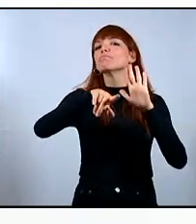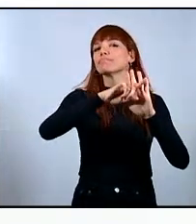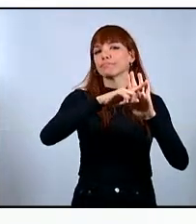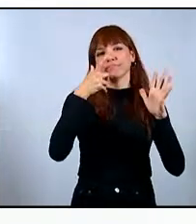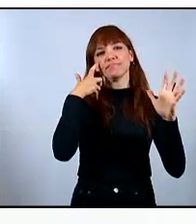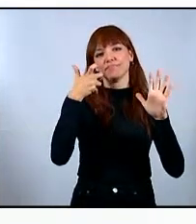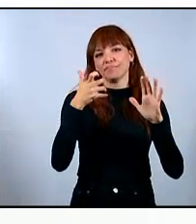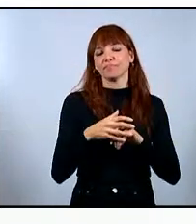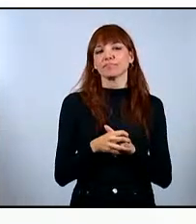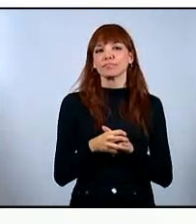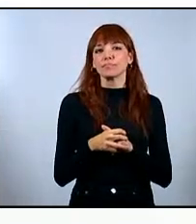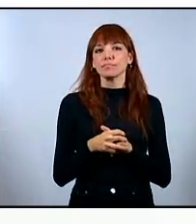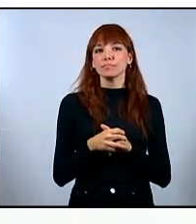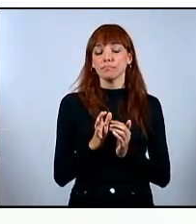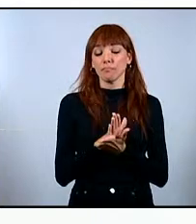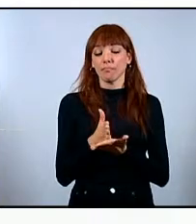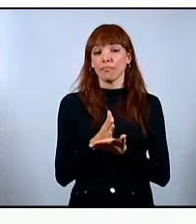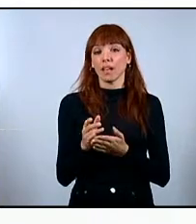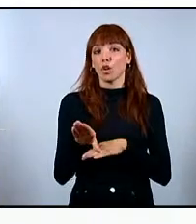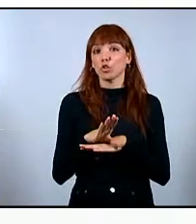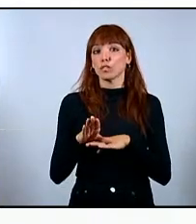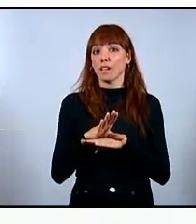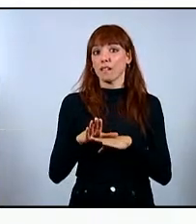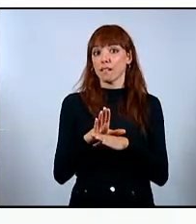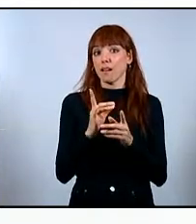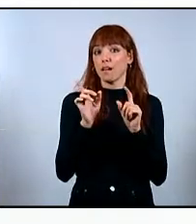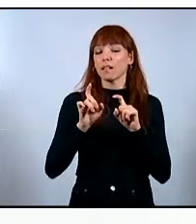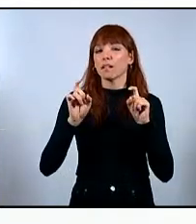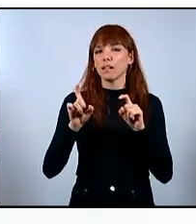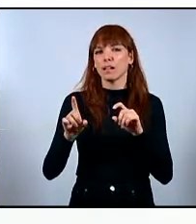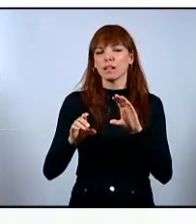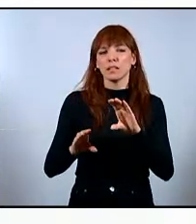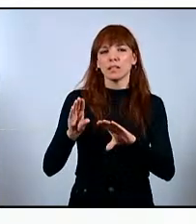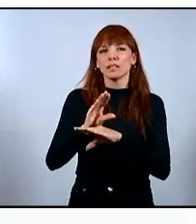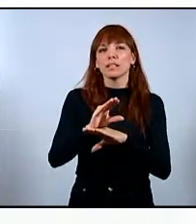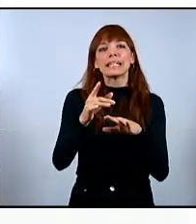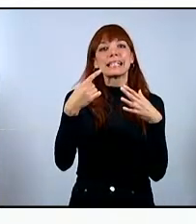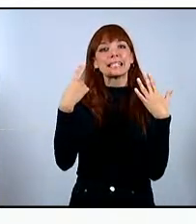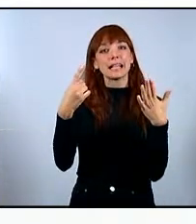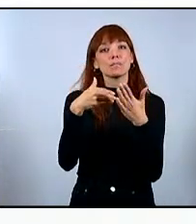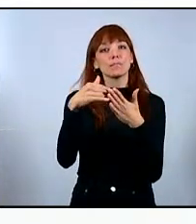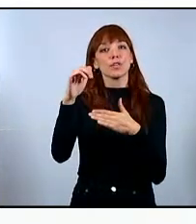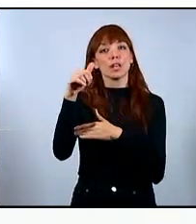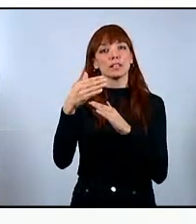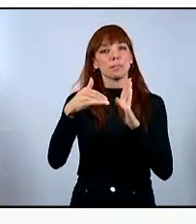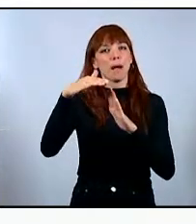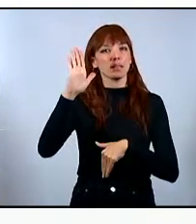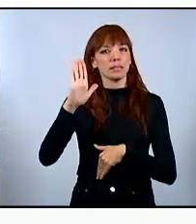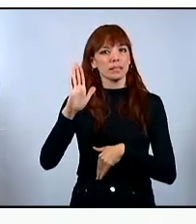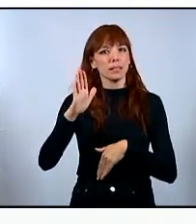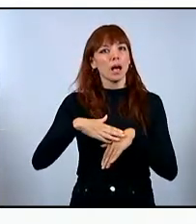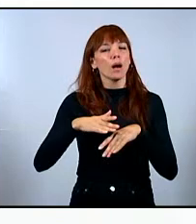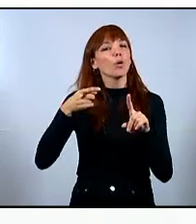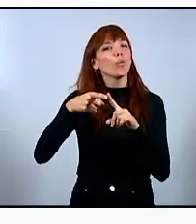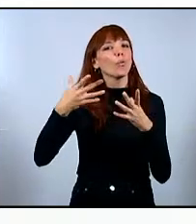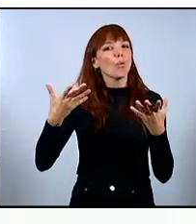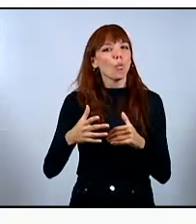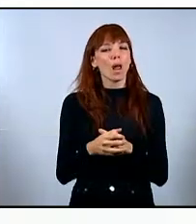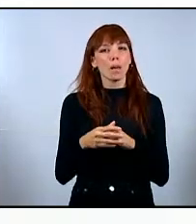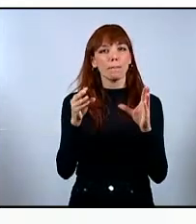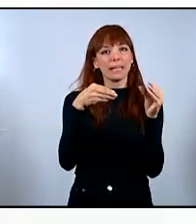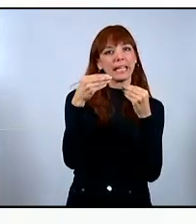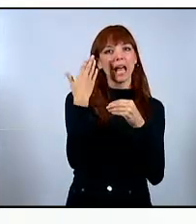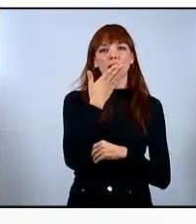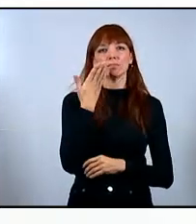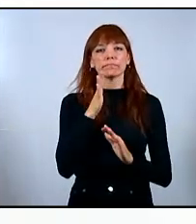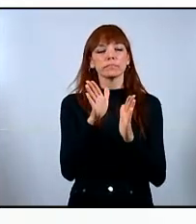la Consejería de Educación, ha destinado más de 6 millones de euros a ayudas de libros y material escolar en